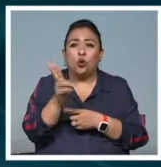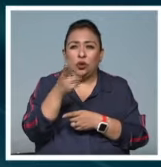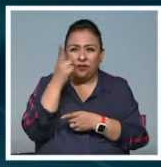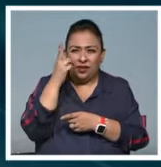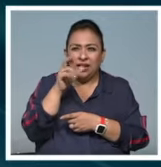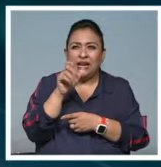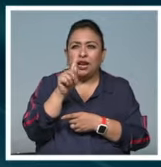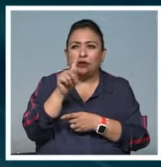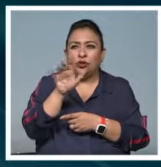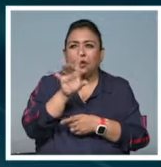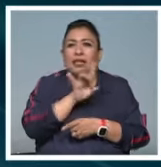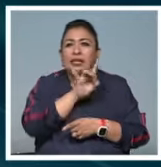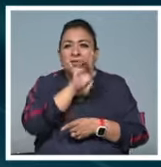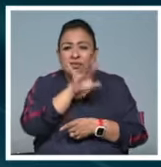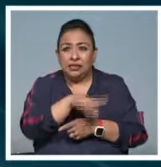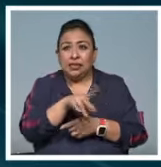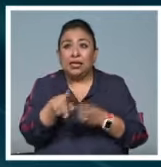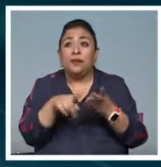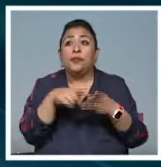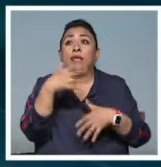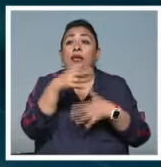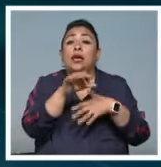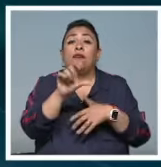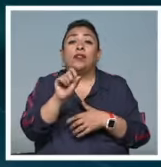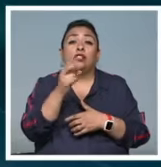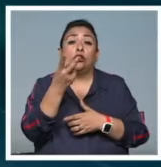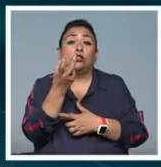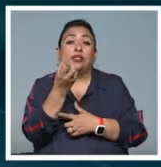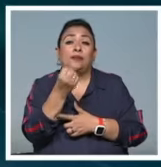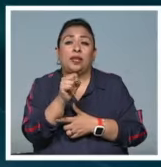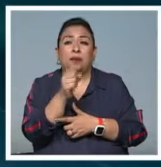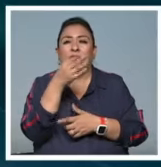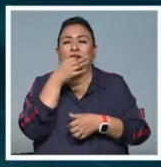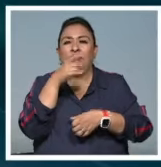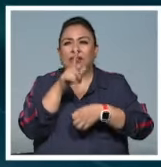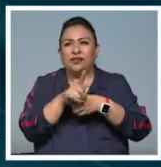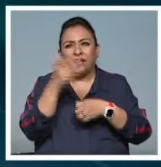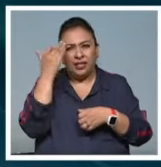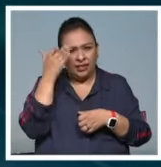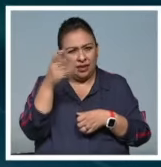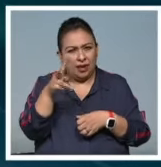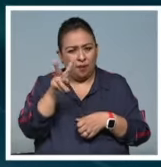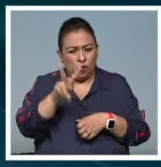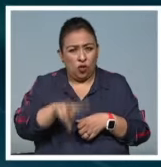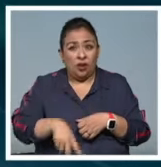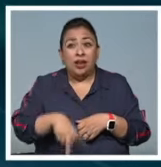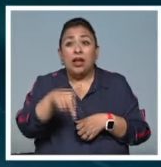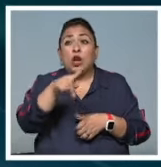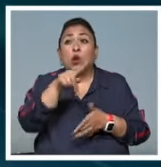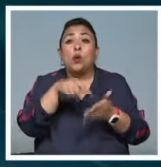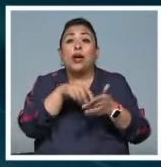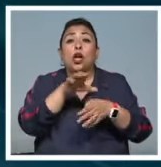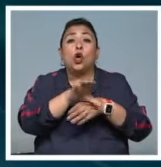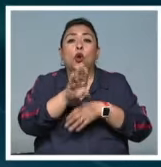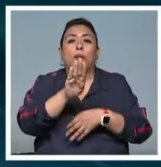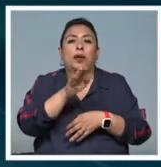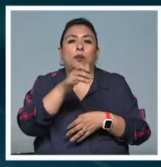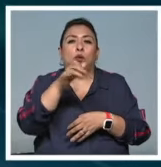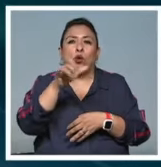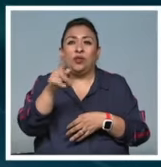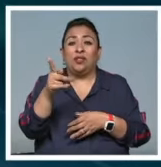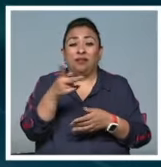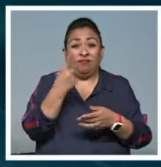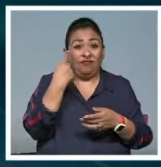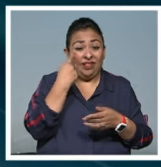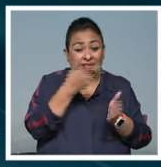Universidad Austral de Chile y del 15 al 22 de septiembre en el Festival en Tiempo Real en Bogotá, Colombia. La pandemia